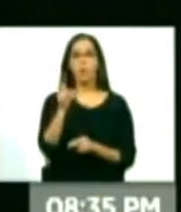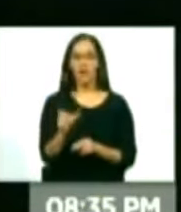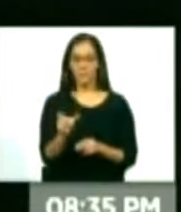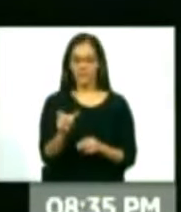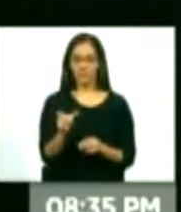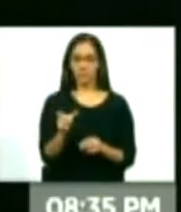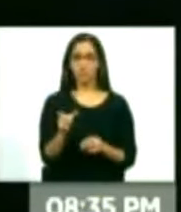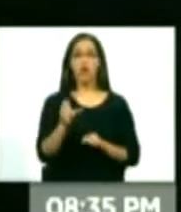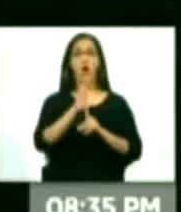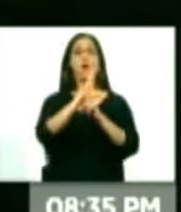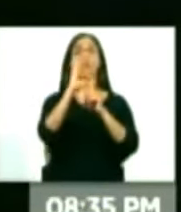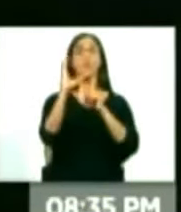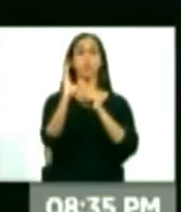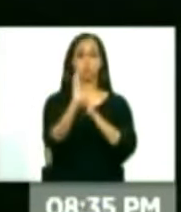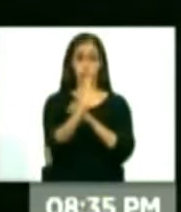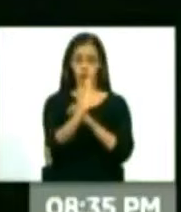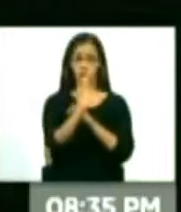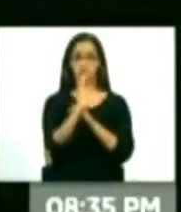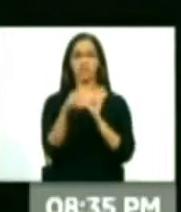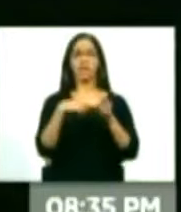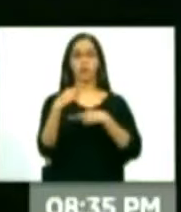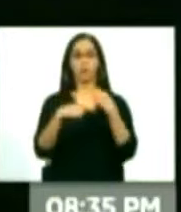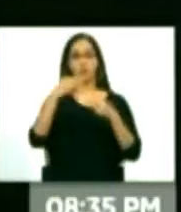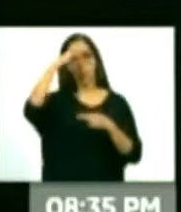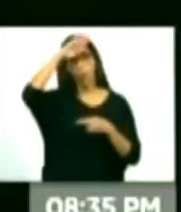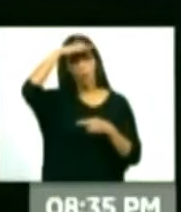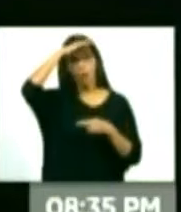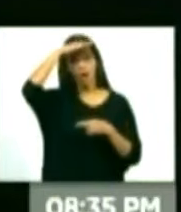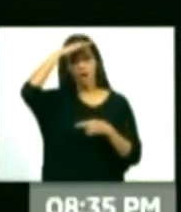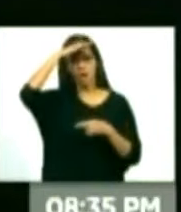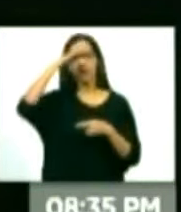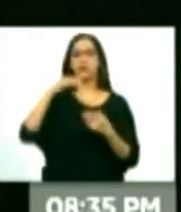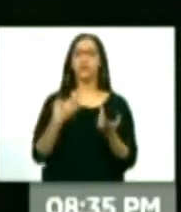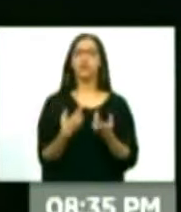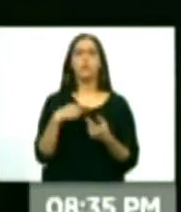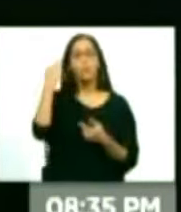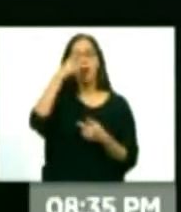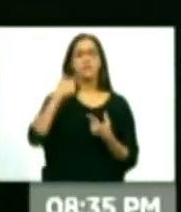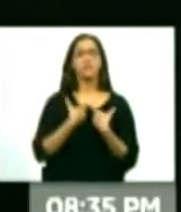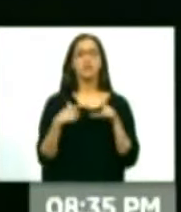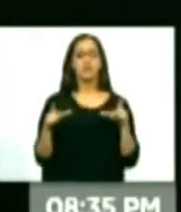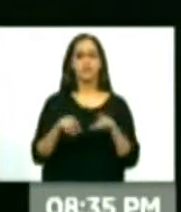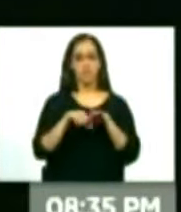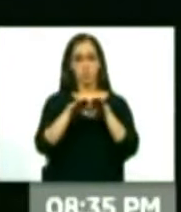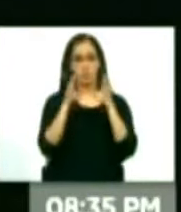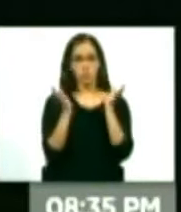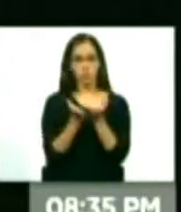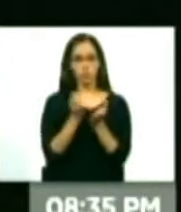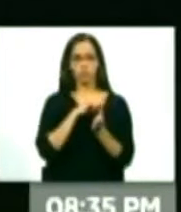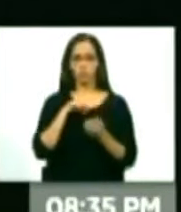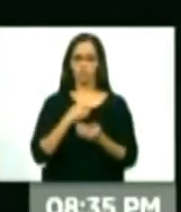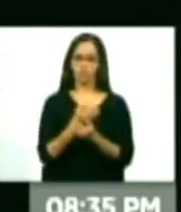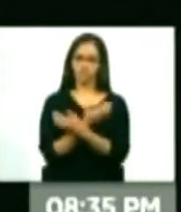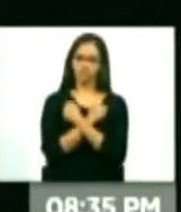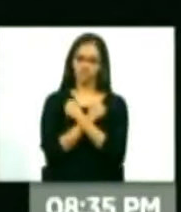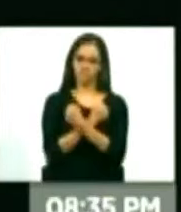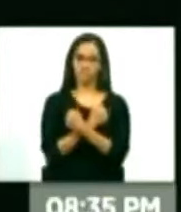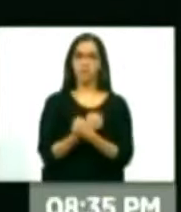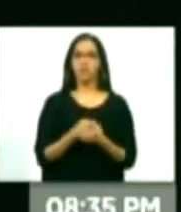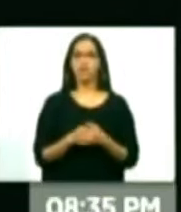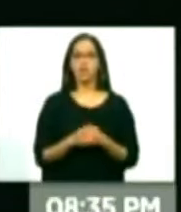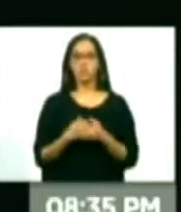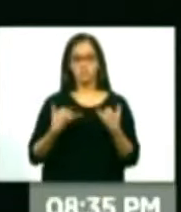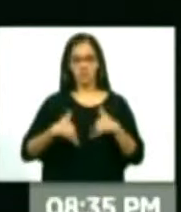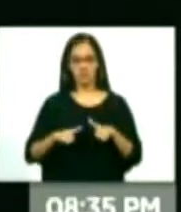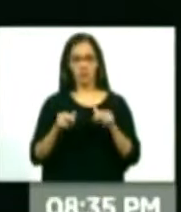referencia cultural de la Revolución Cubana y de los pueblos libres del mundo. Desde aquí nuestro cariño. Daniela lo conoció un día y